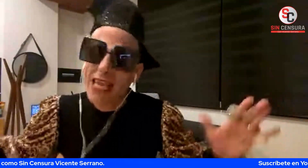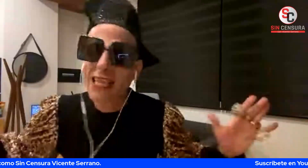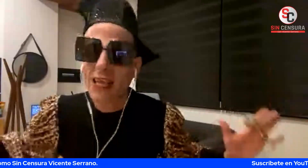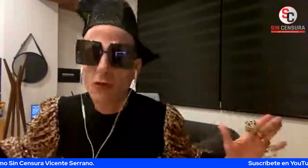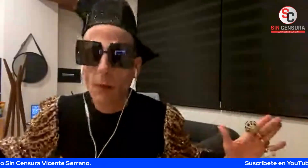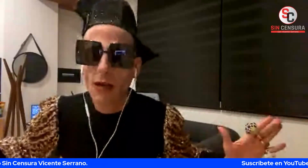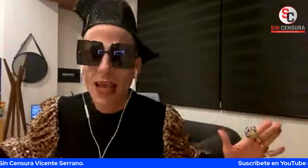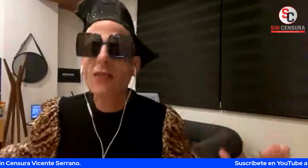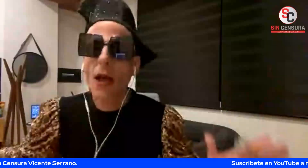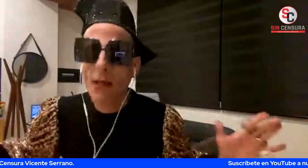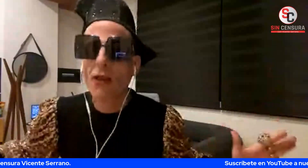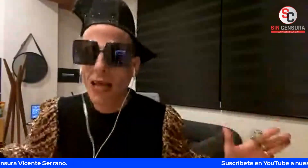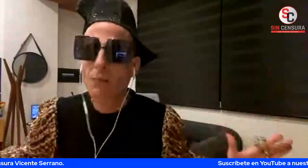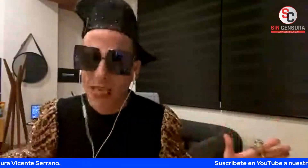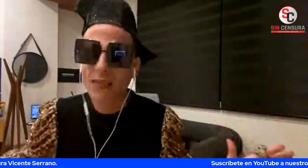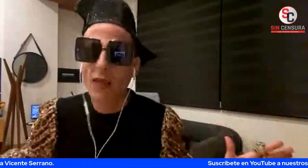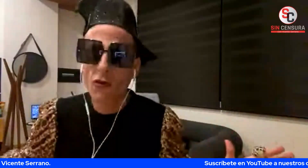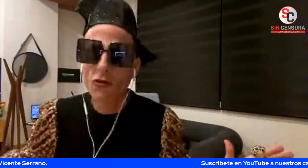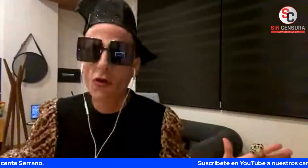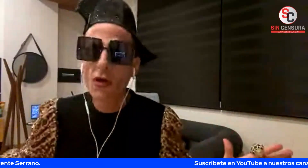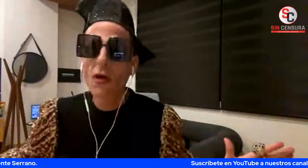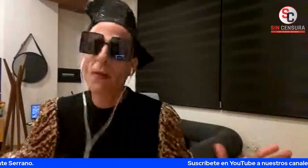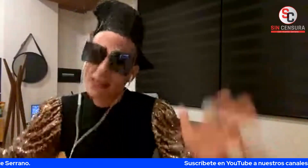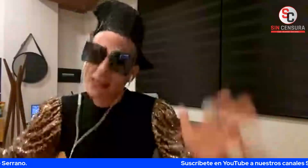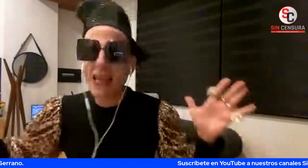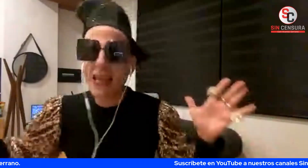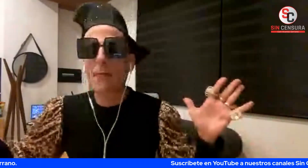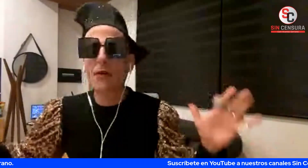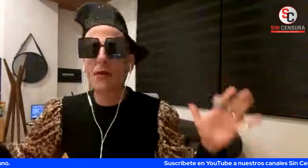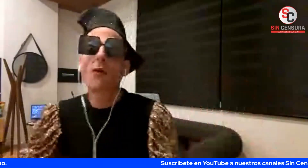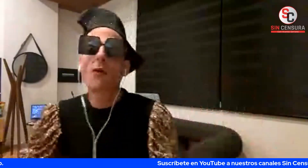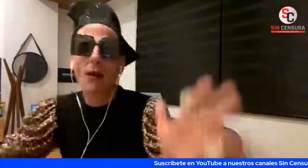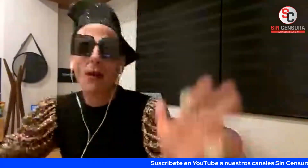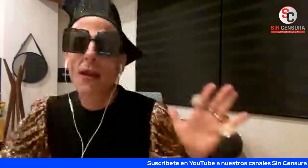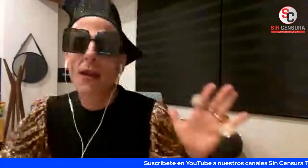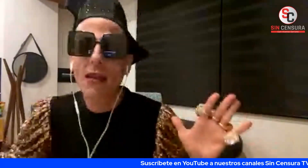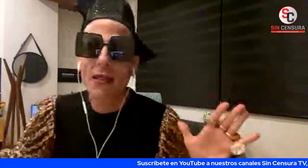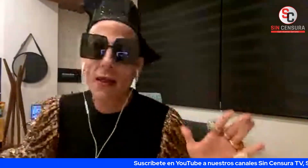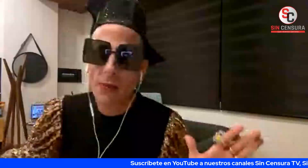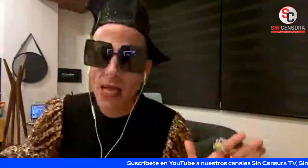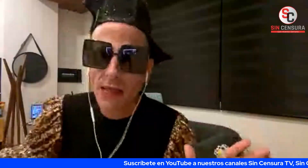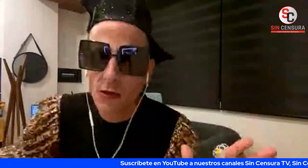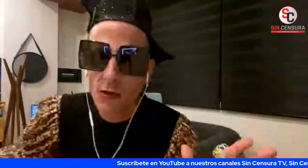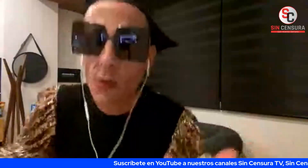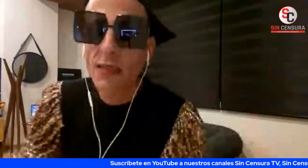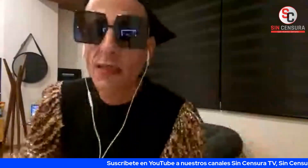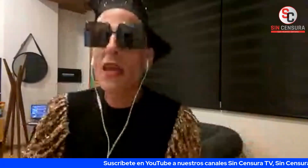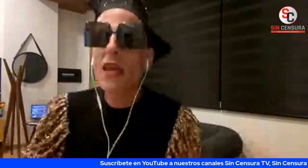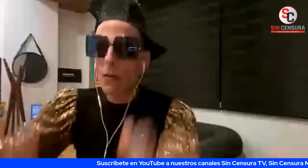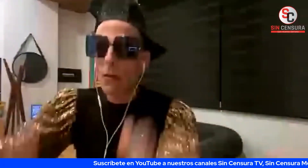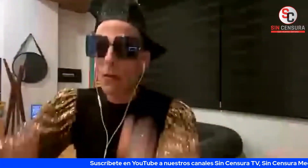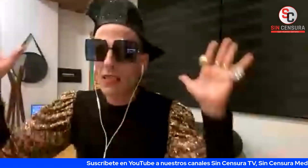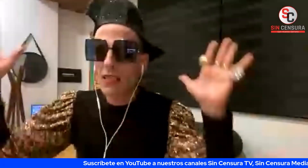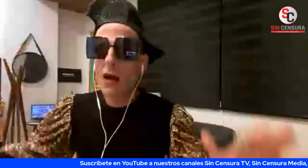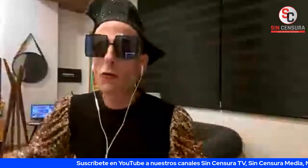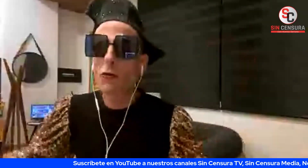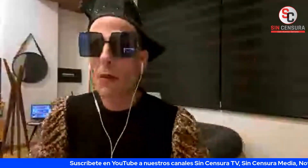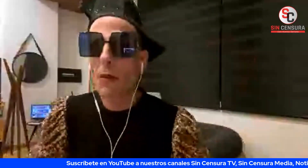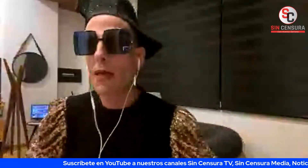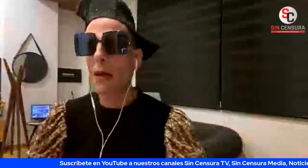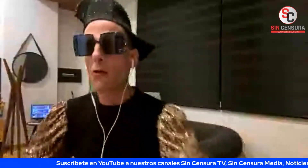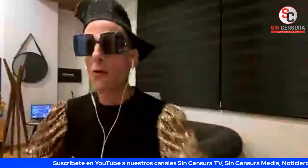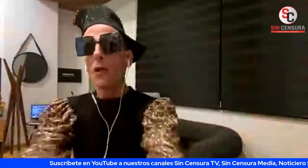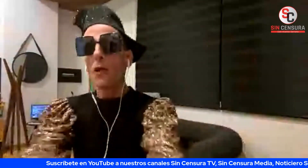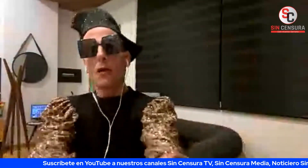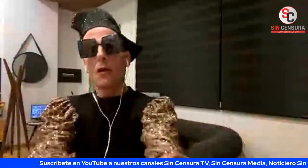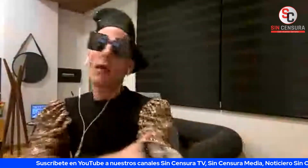de las piñas de los árboles, estoy hablando de las piñas del fruto. Se entienda, porque si no me van a querer venir a vender piñas de los árboles, que hay muchas en el Ajusco y en